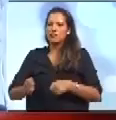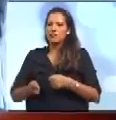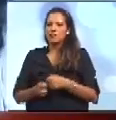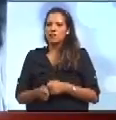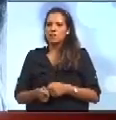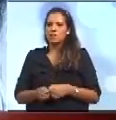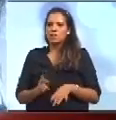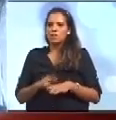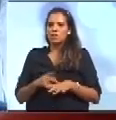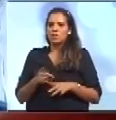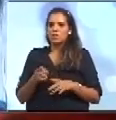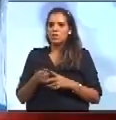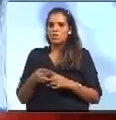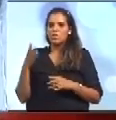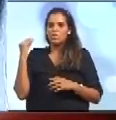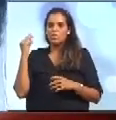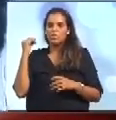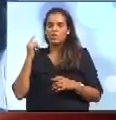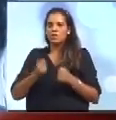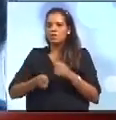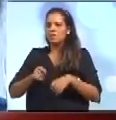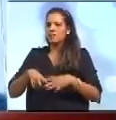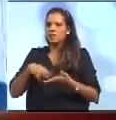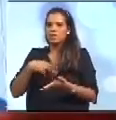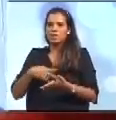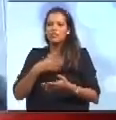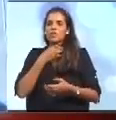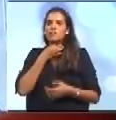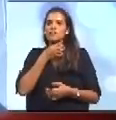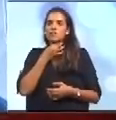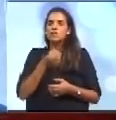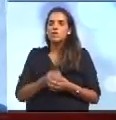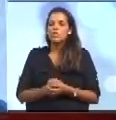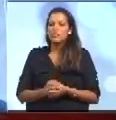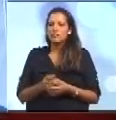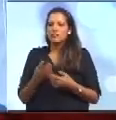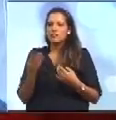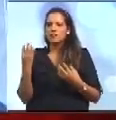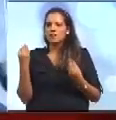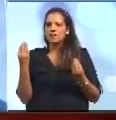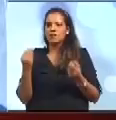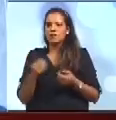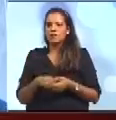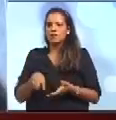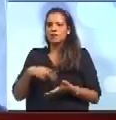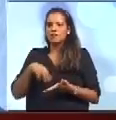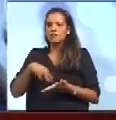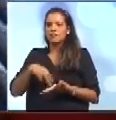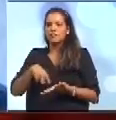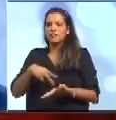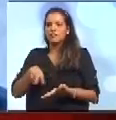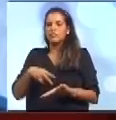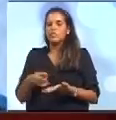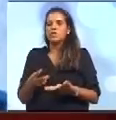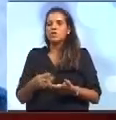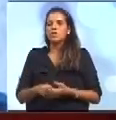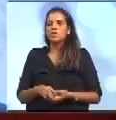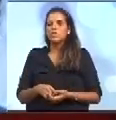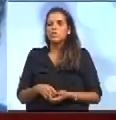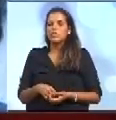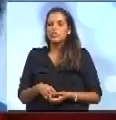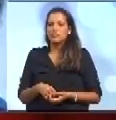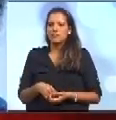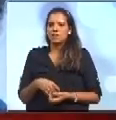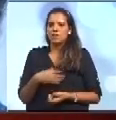Y donde sonaba la marimba, allá nos íbamos. Y nos fuimos allá, hice un poco y empezamos a bailar y bailar, bailar, bailar, bailar, bailar,